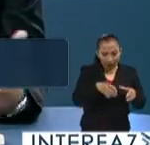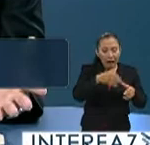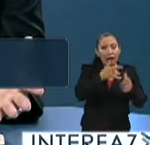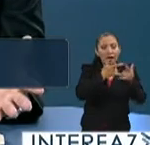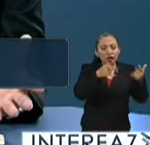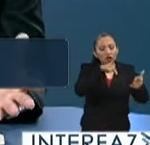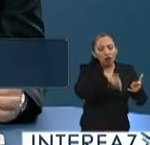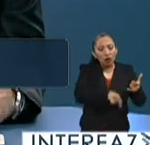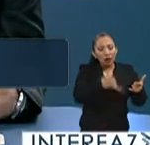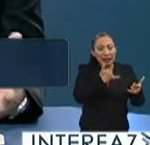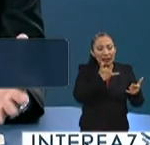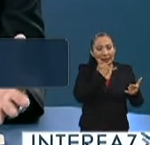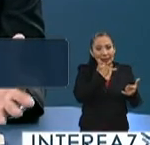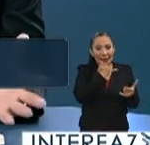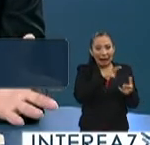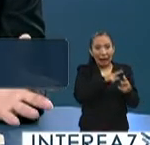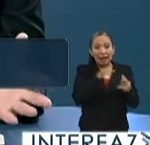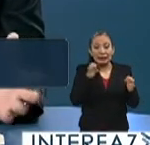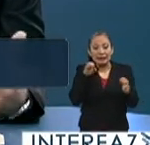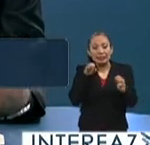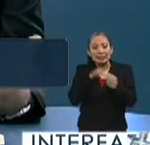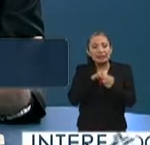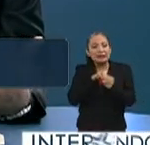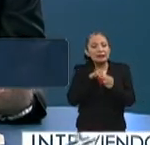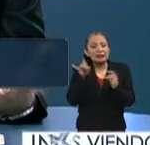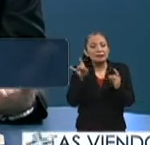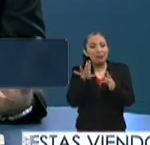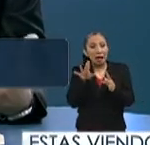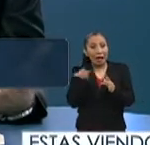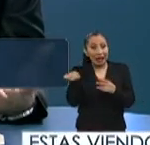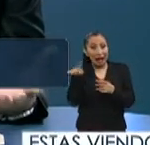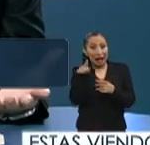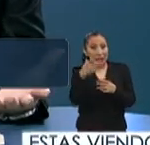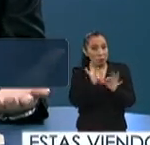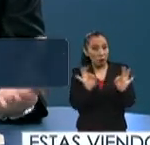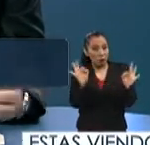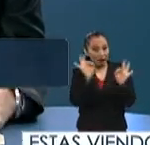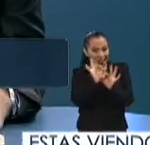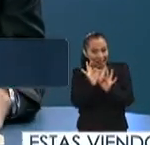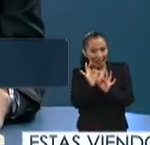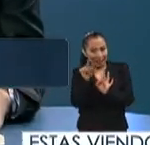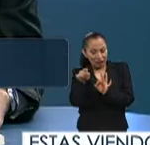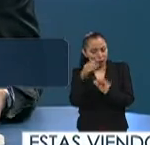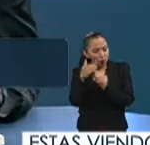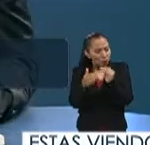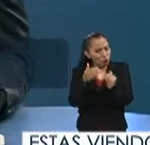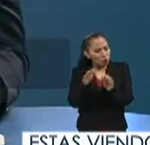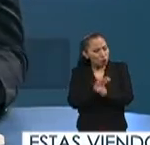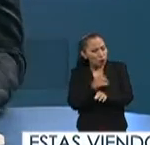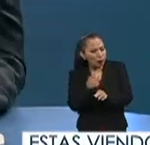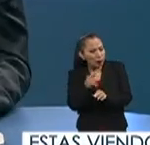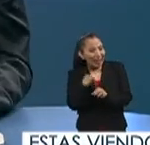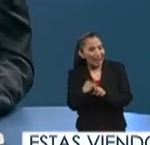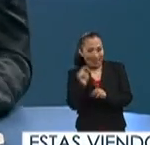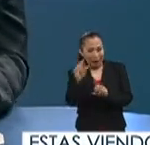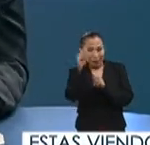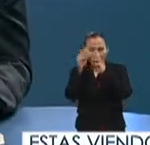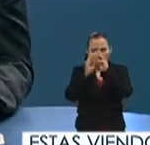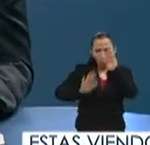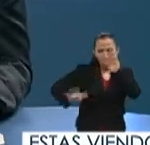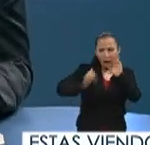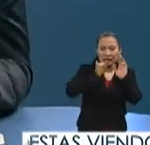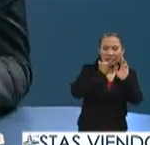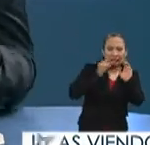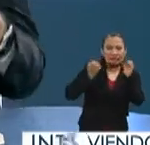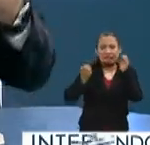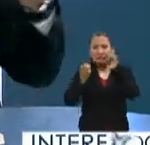historias en las que el error y el engaño han jugado un papel importante en su desarrollo. Y por supuesto que el mundo del error y